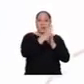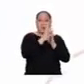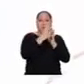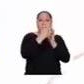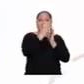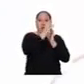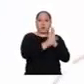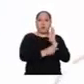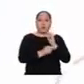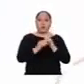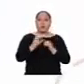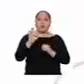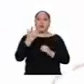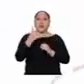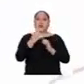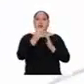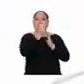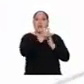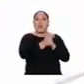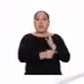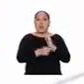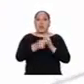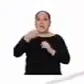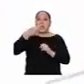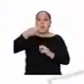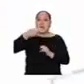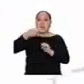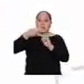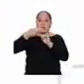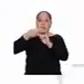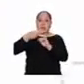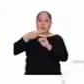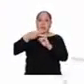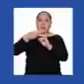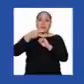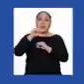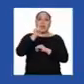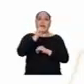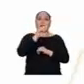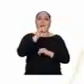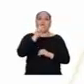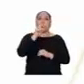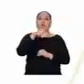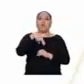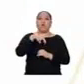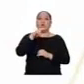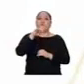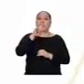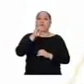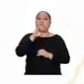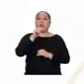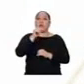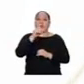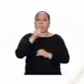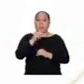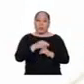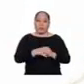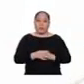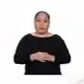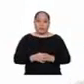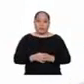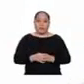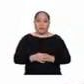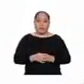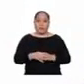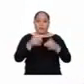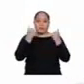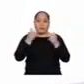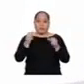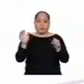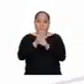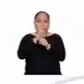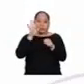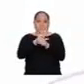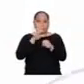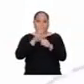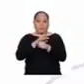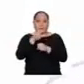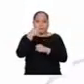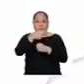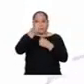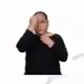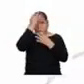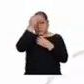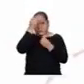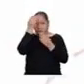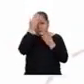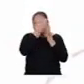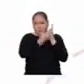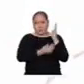la quinta columna, la frecuencia relativa acumulada. Ahora completamos la tabla con los datos